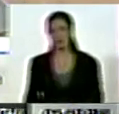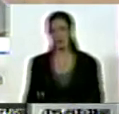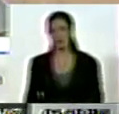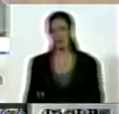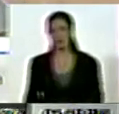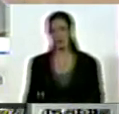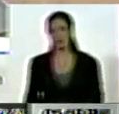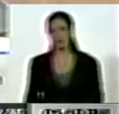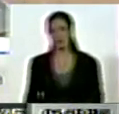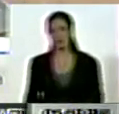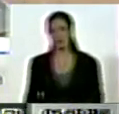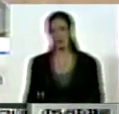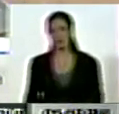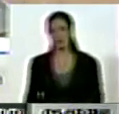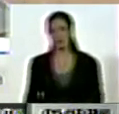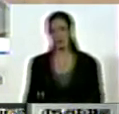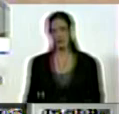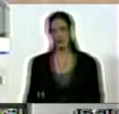Sobre